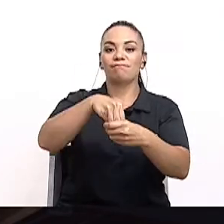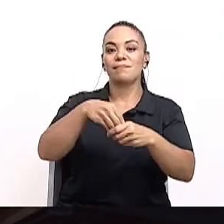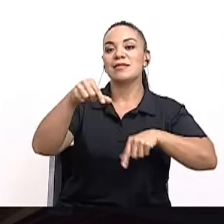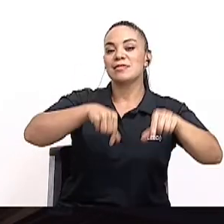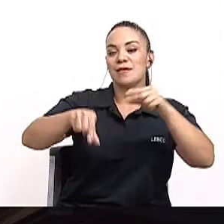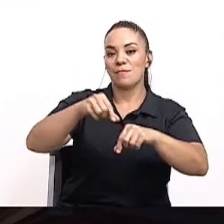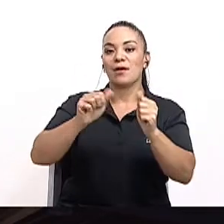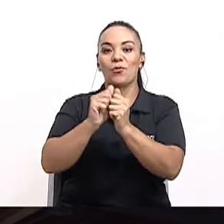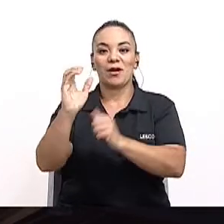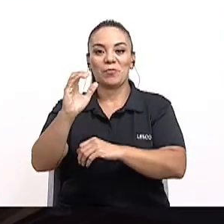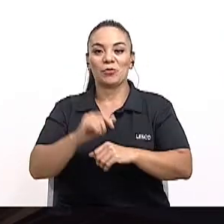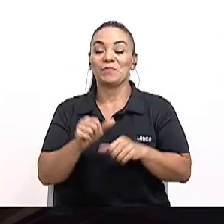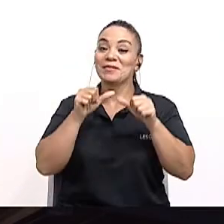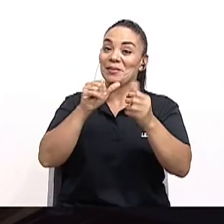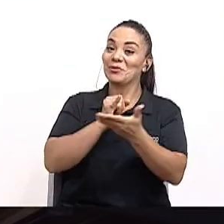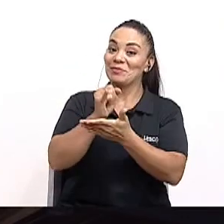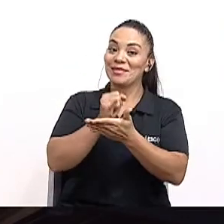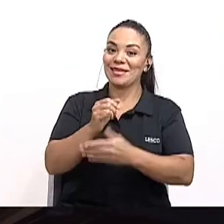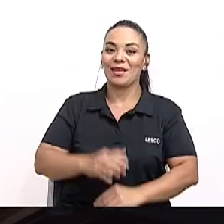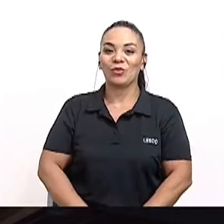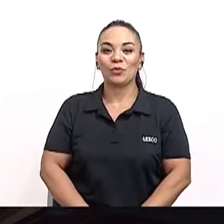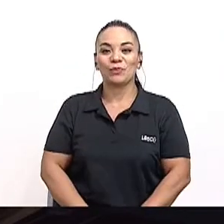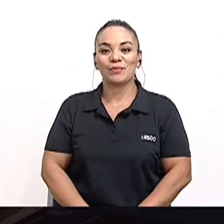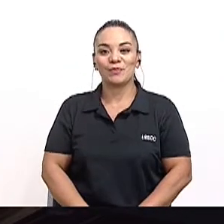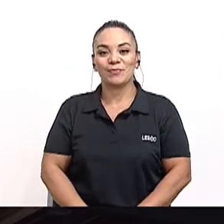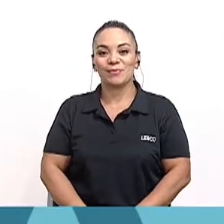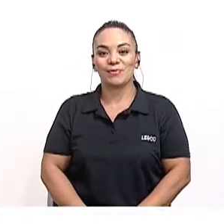orgánica. Sigamos investigando.